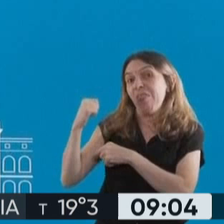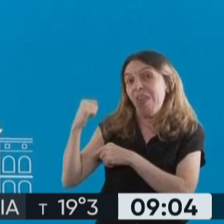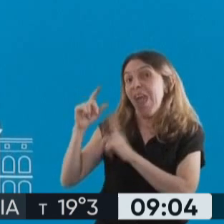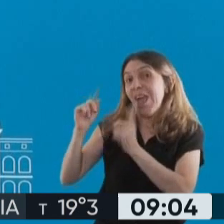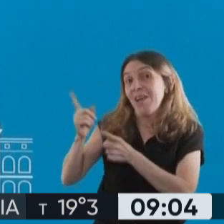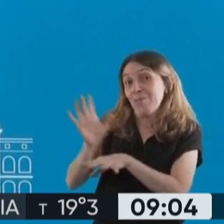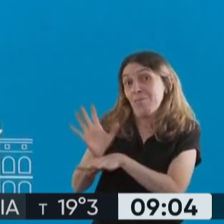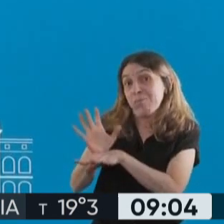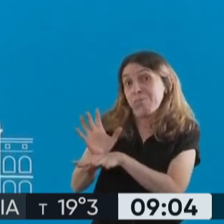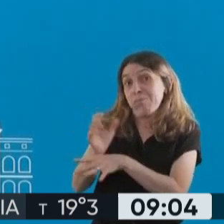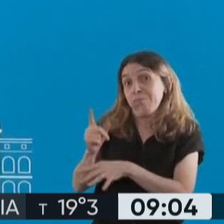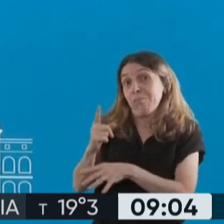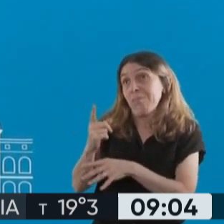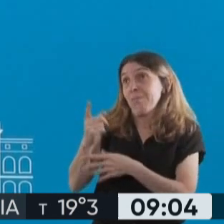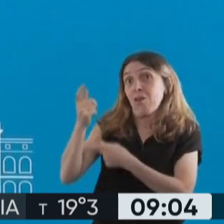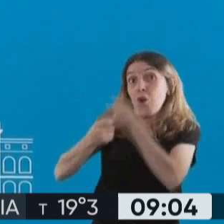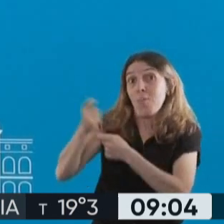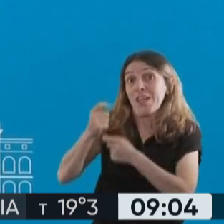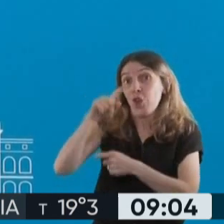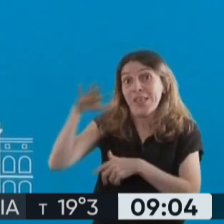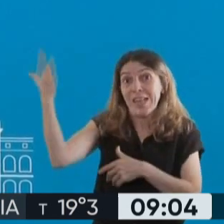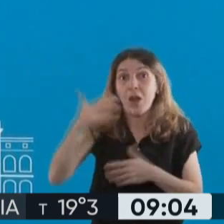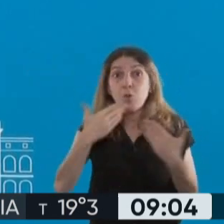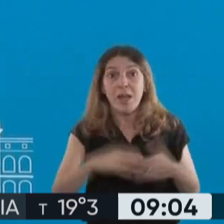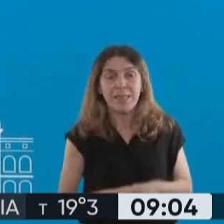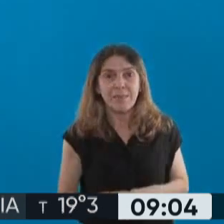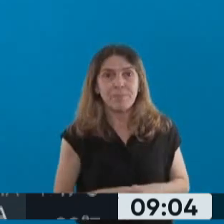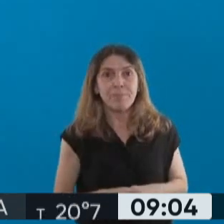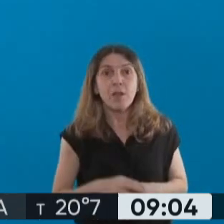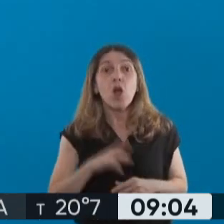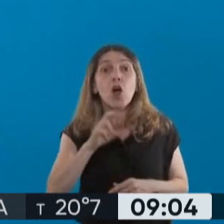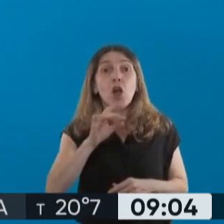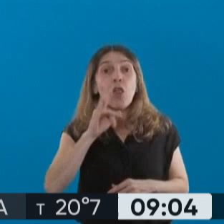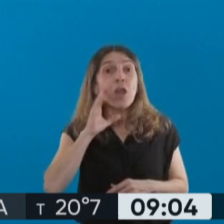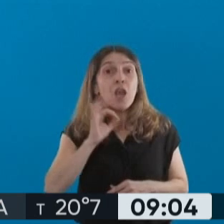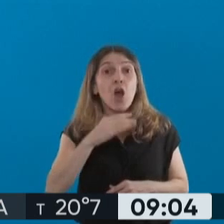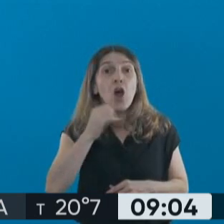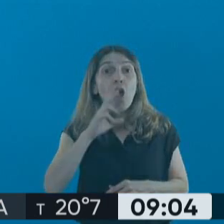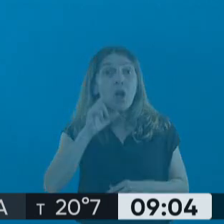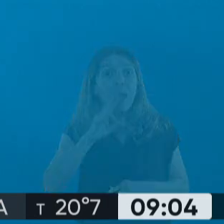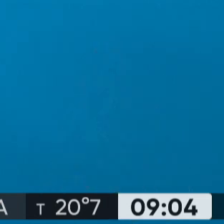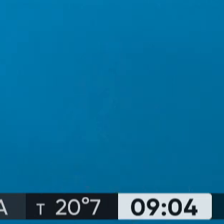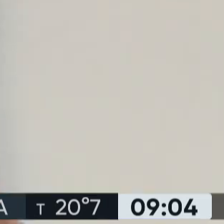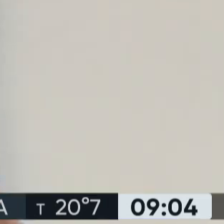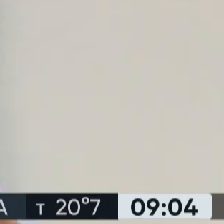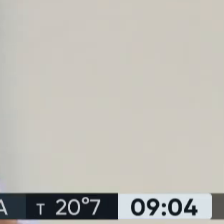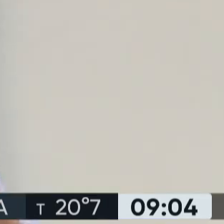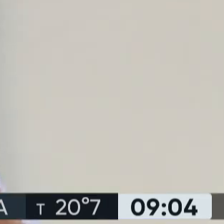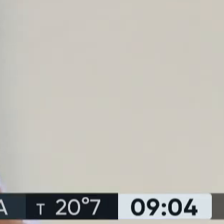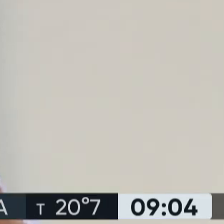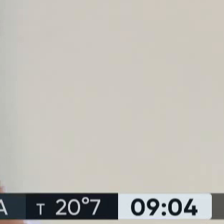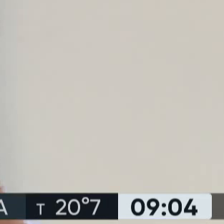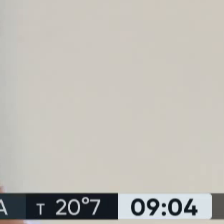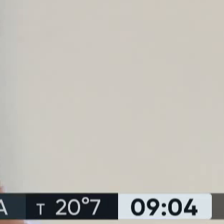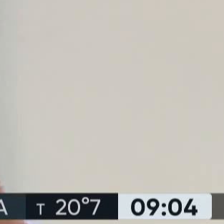lo que se derive de la crisis internacional. Muchas gracias. Rodrigo Jorge, de Radio Mitre. Hola, ¿qué tal, Cerruti? ¿Cómo le va? Buen día.